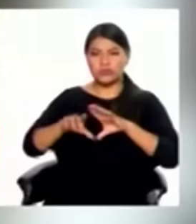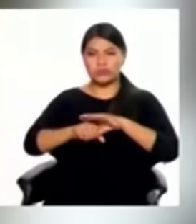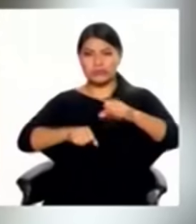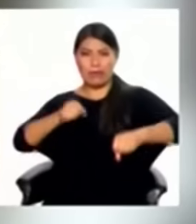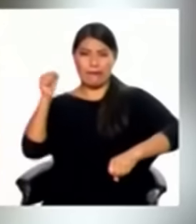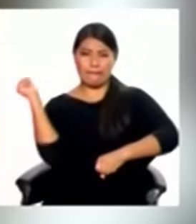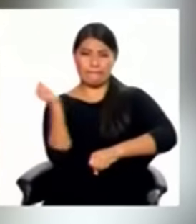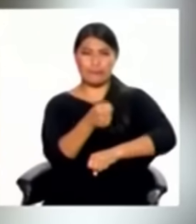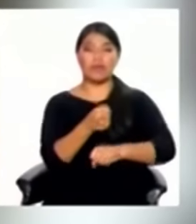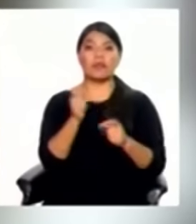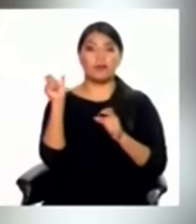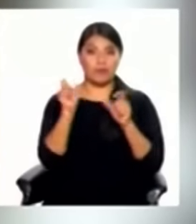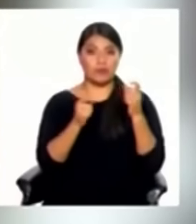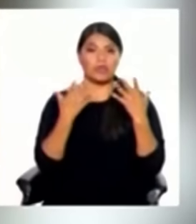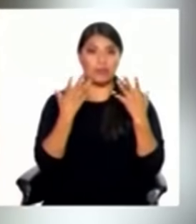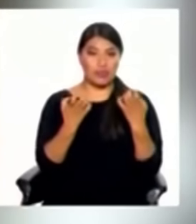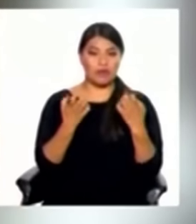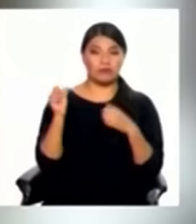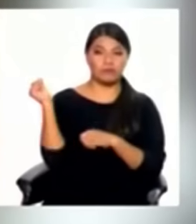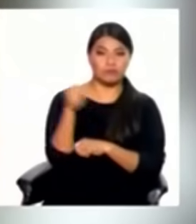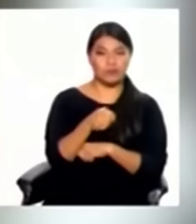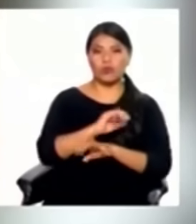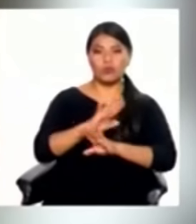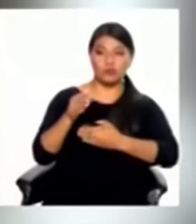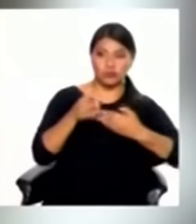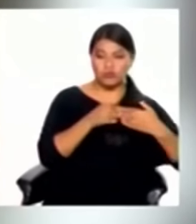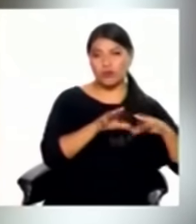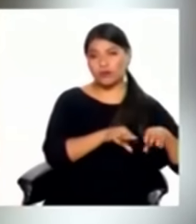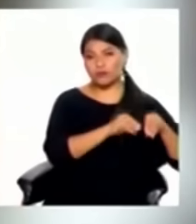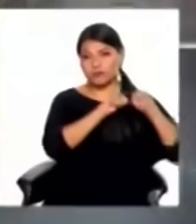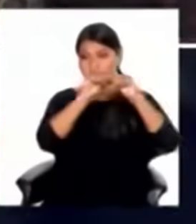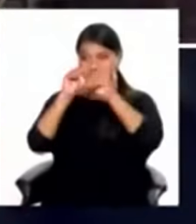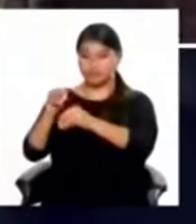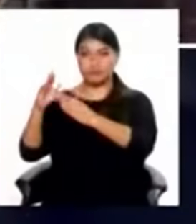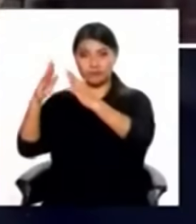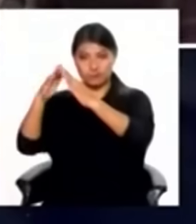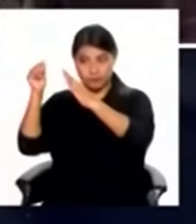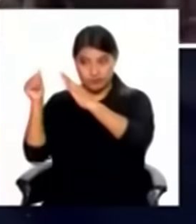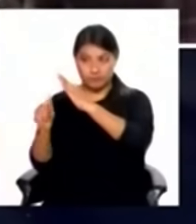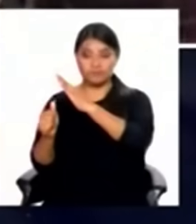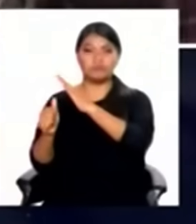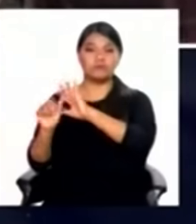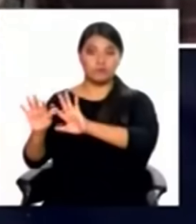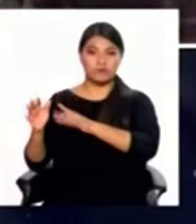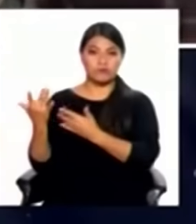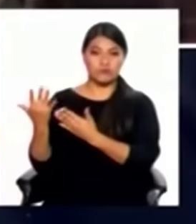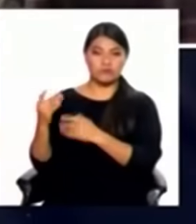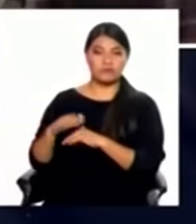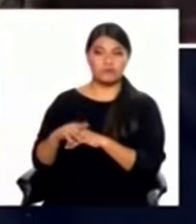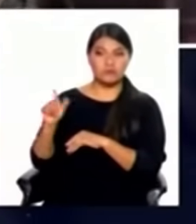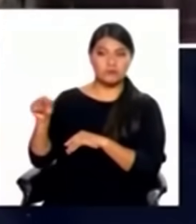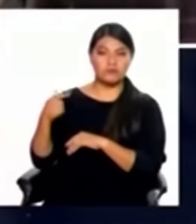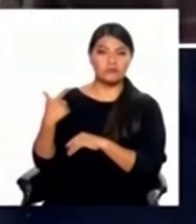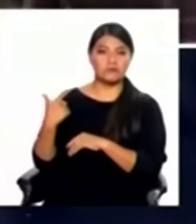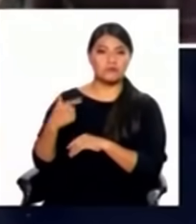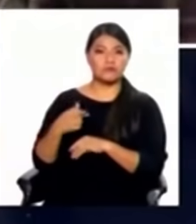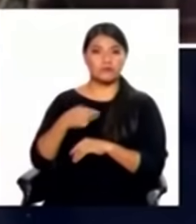querían linchar ahí los vecinos. Claro. Entonces, los llevan a la comisaría y a la